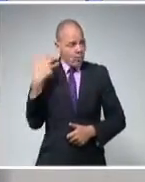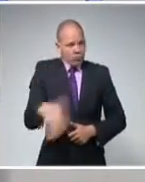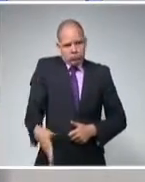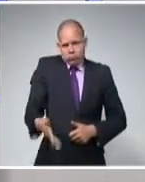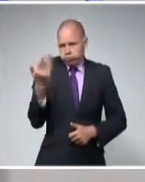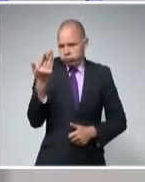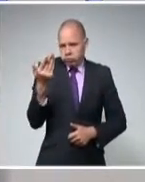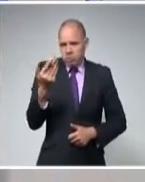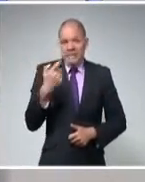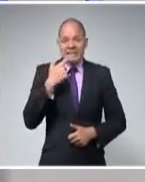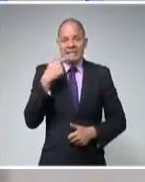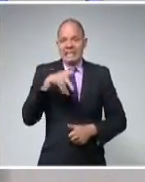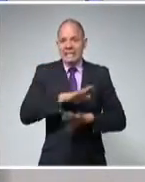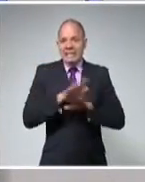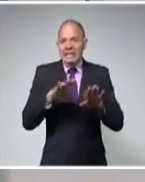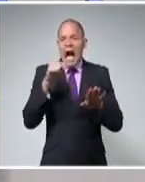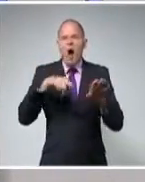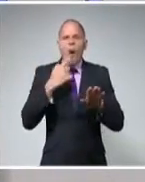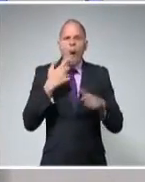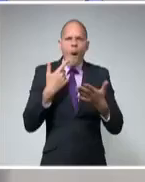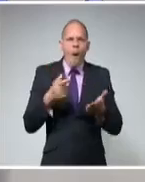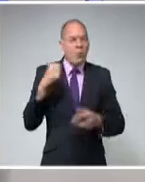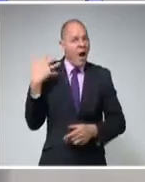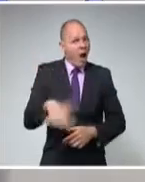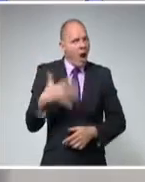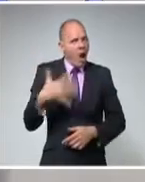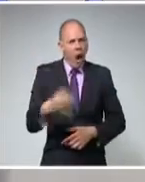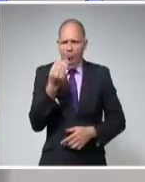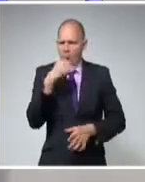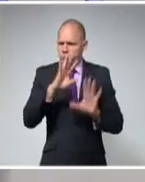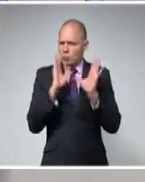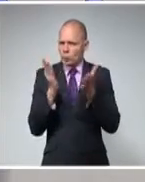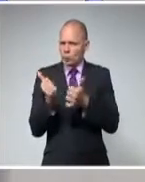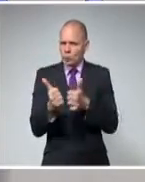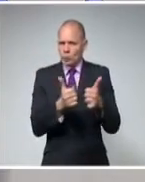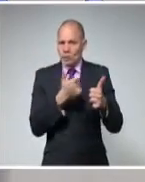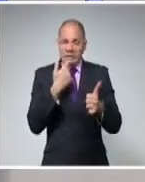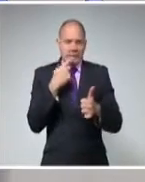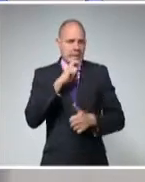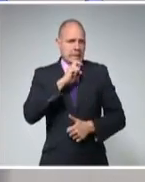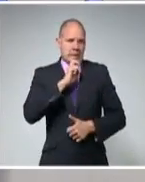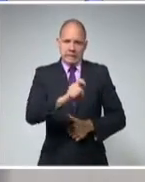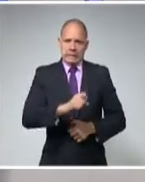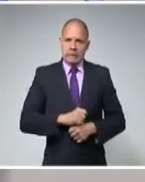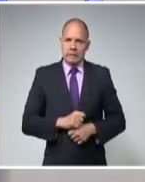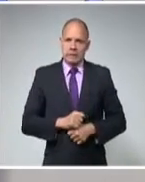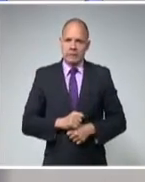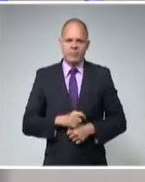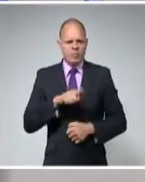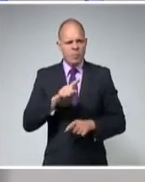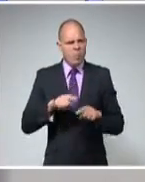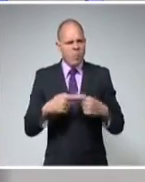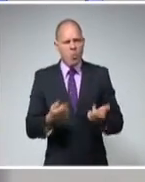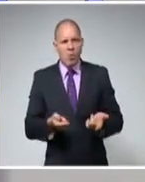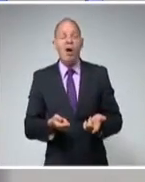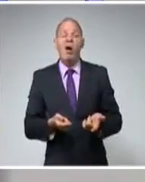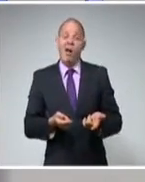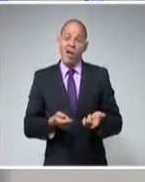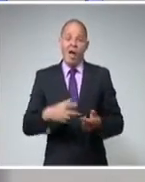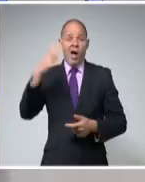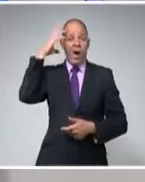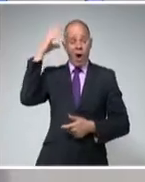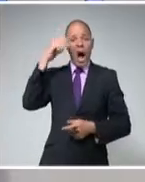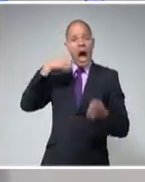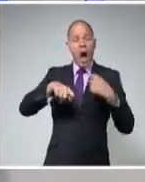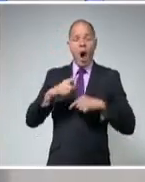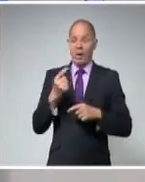más de un 230%. Y esto sucede porque el gobierno, además de preocuparse por expulsar del país a las fuerzas extremistas,